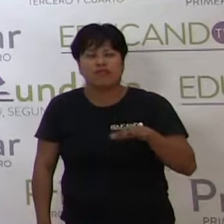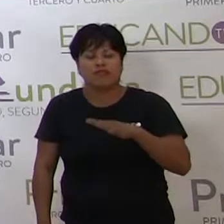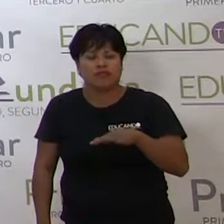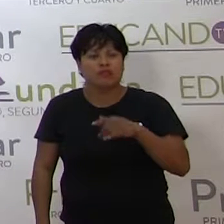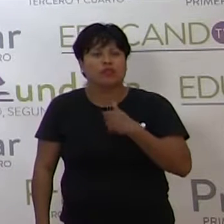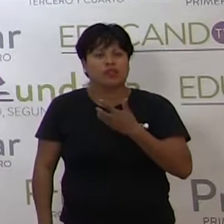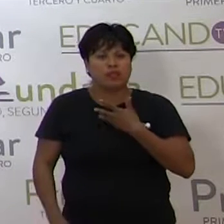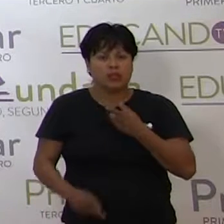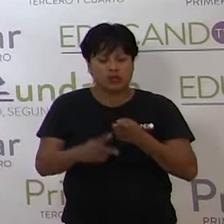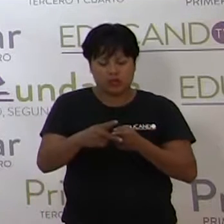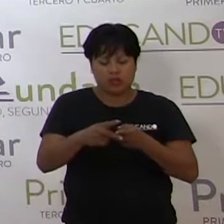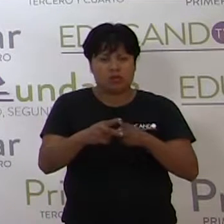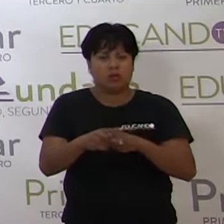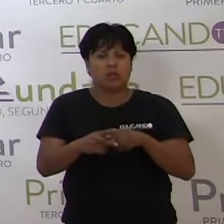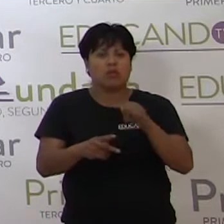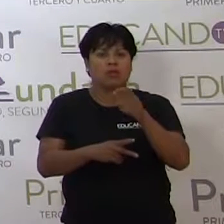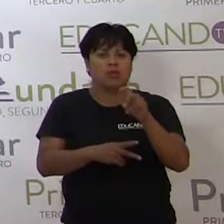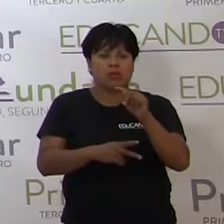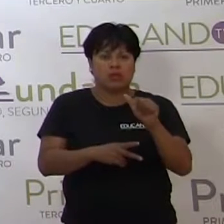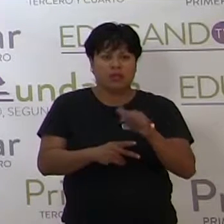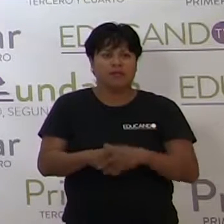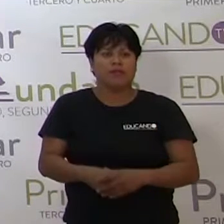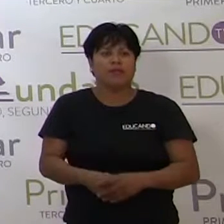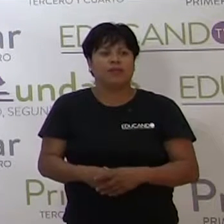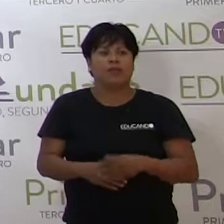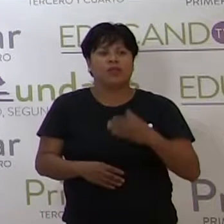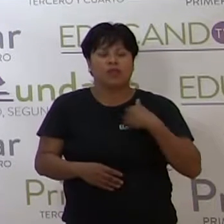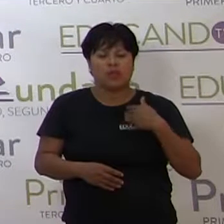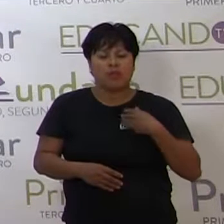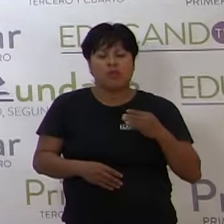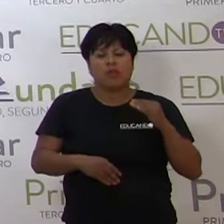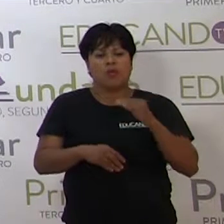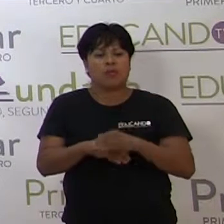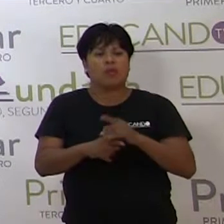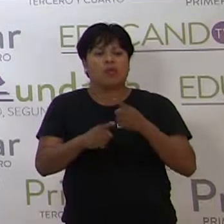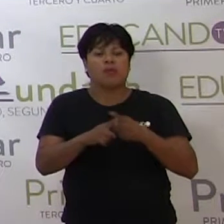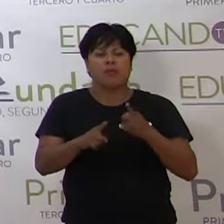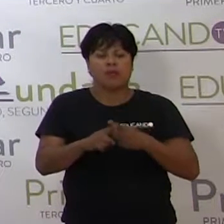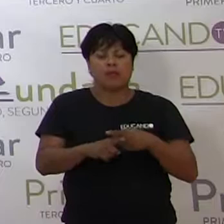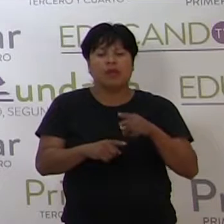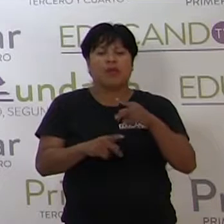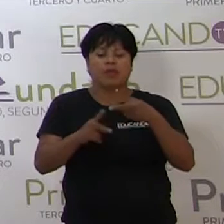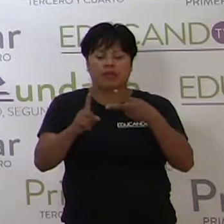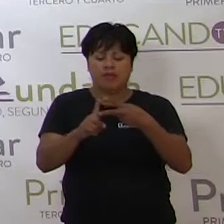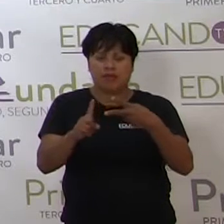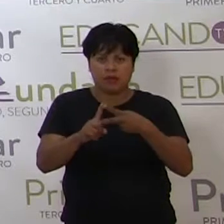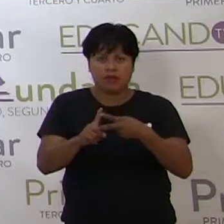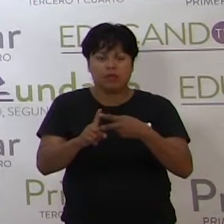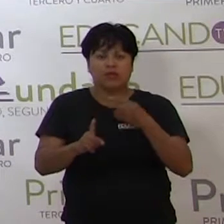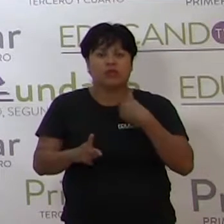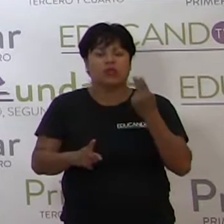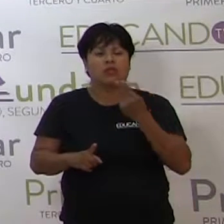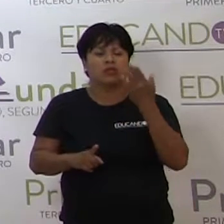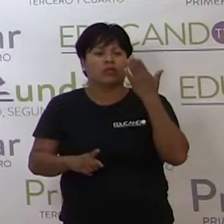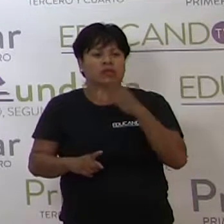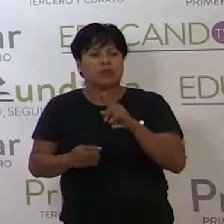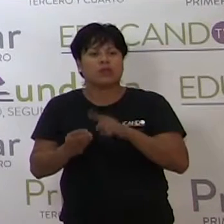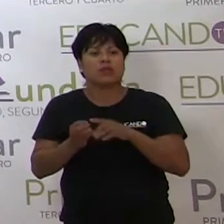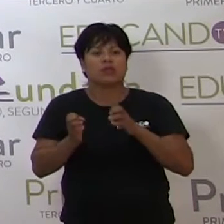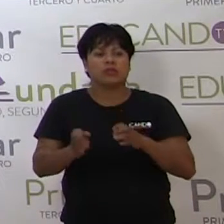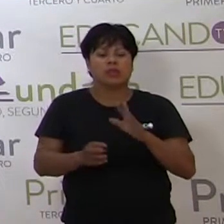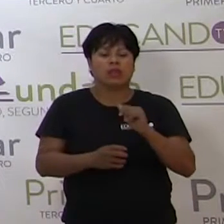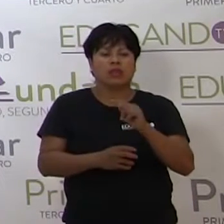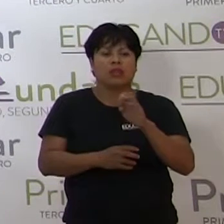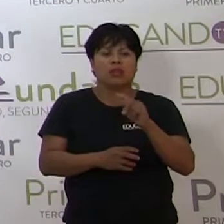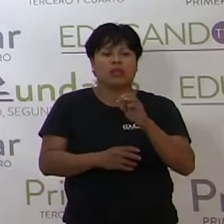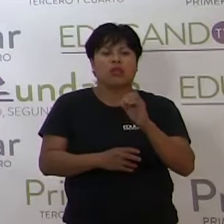tengo el ángulo teta. Voy a aplicar las identidades trigonométricas y necesito saber dónde está cateto